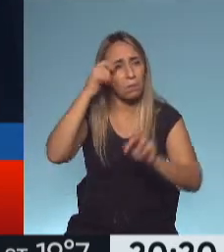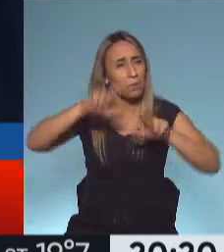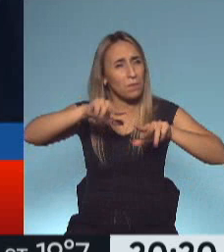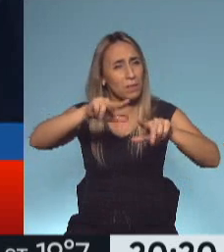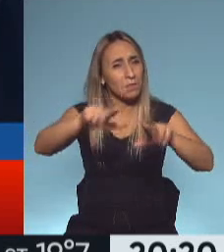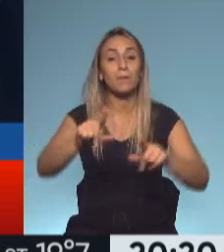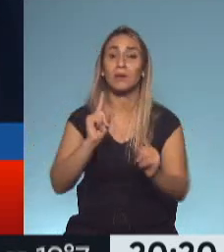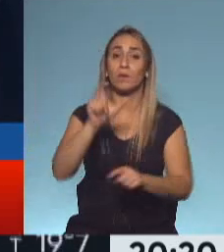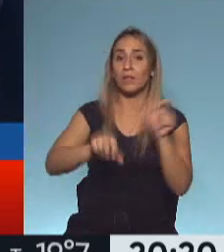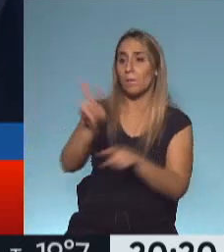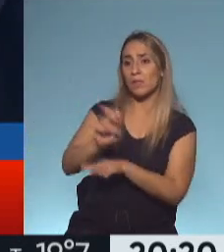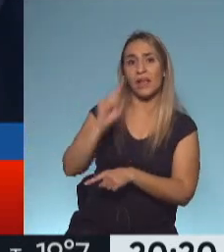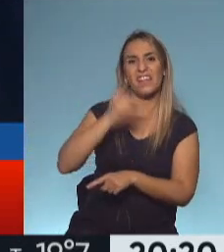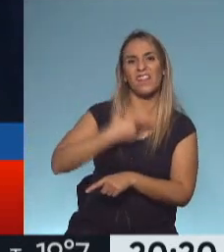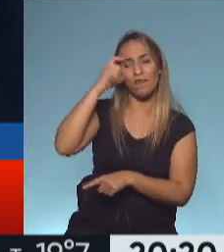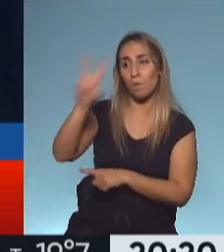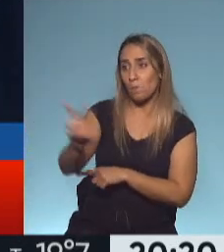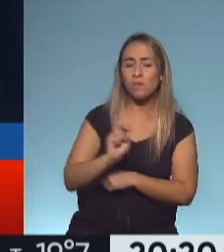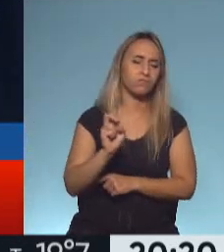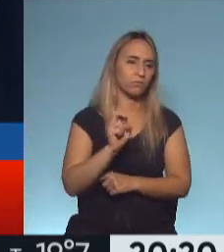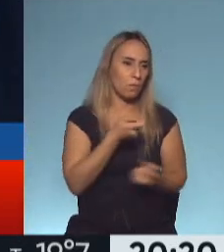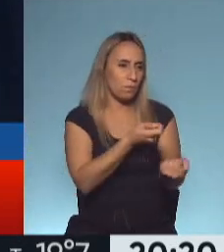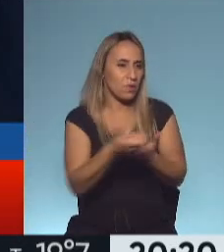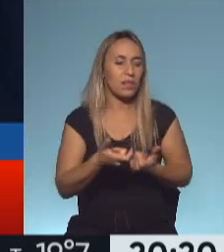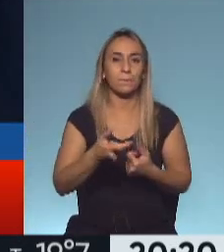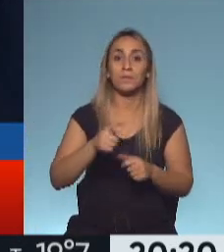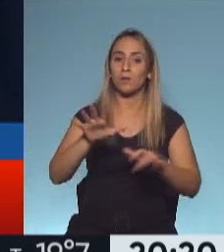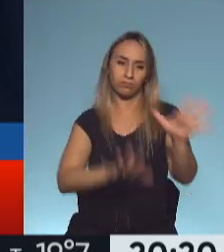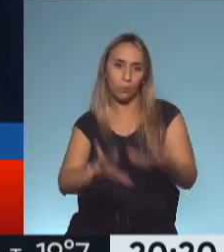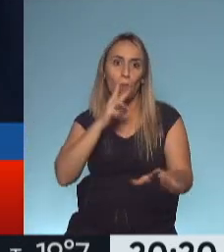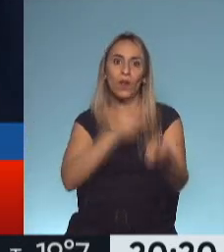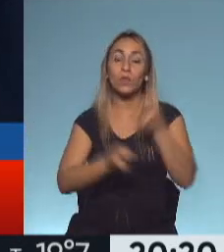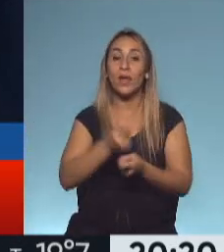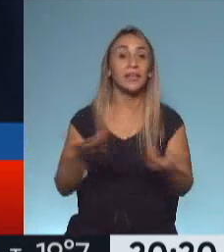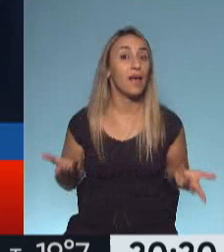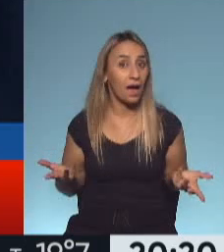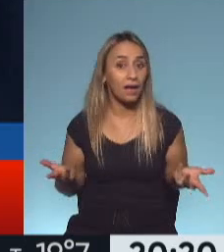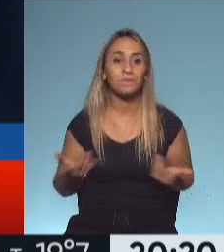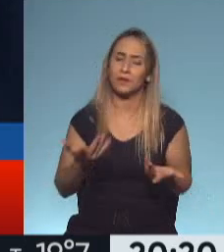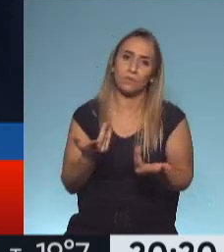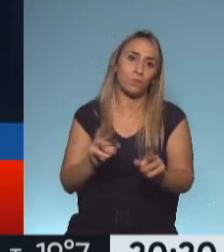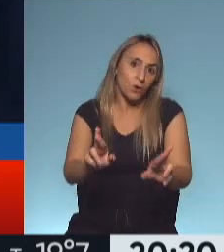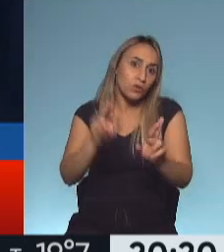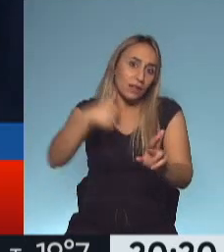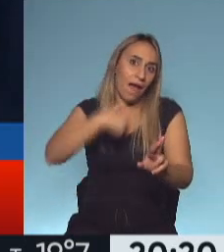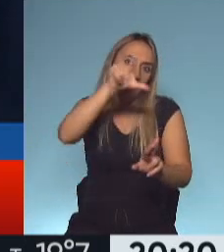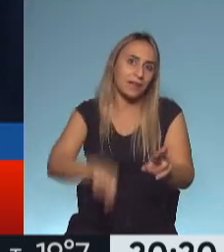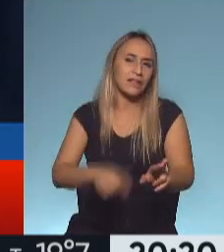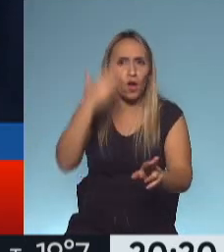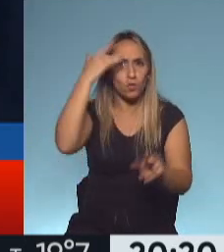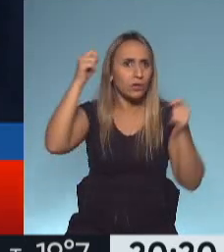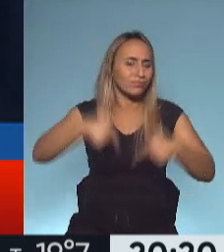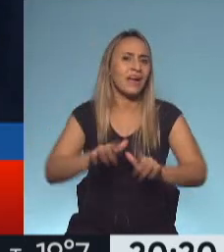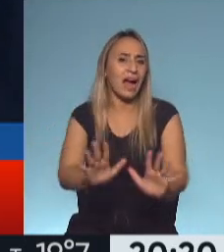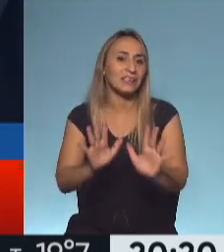una pequeña verdulería en la puerta de la casa. Eso, en el argentino, en la idiosincrasia nuestra, por suerte, está el reconvertirse, está el adaptarse y por eso